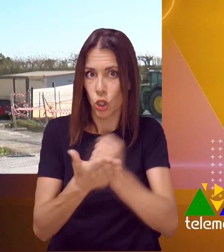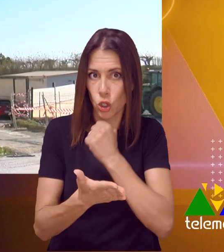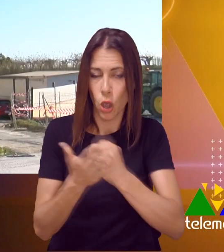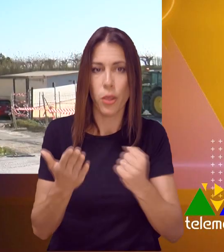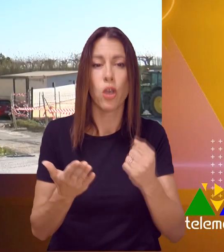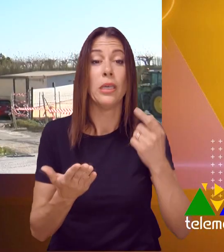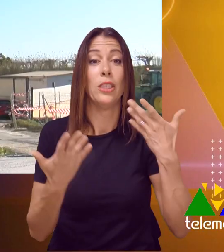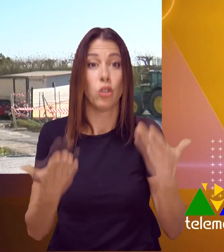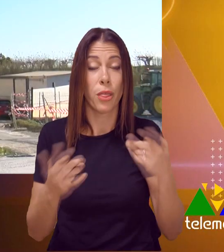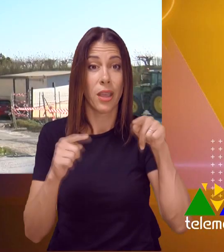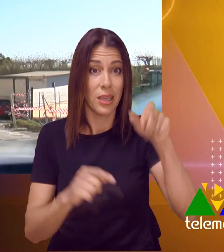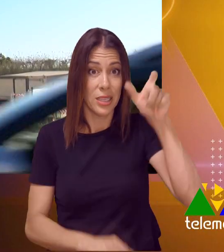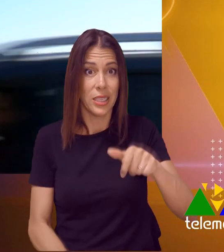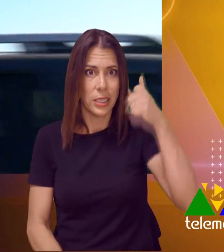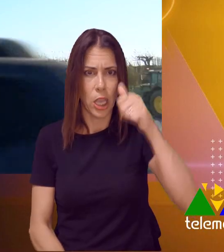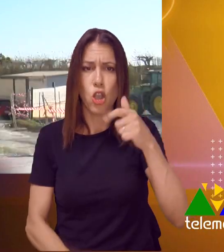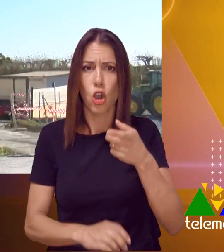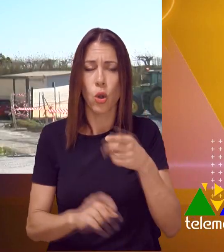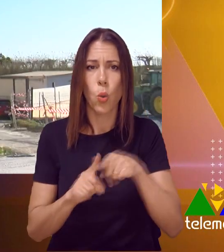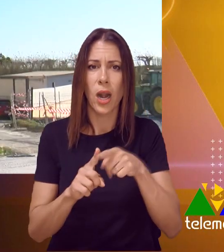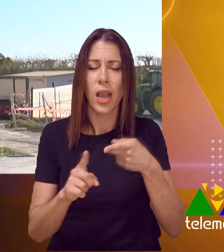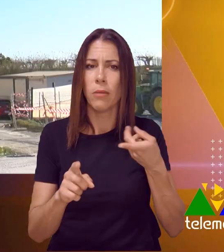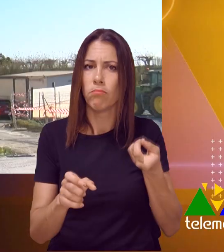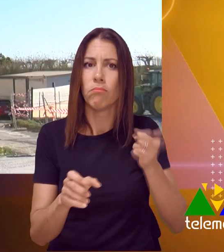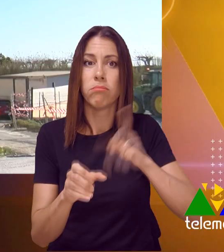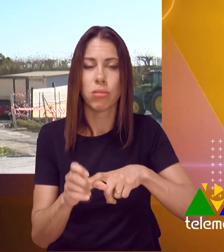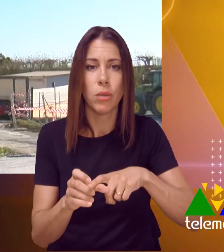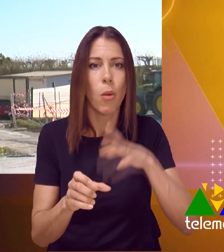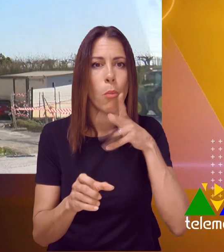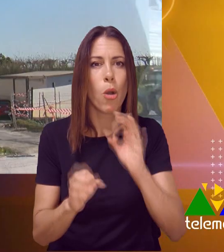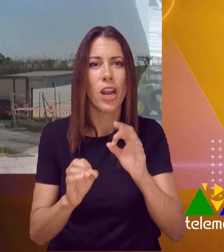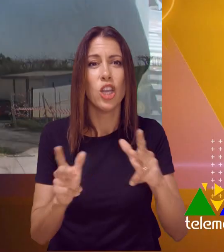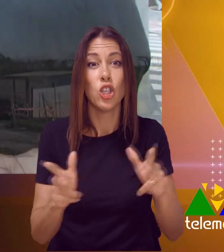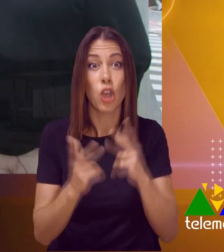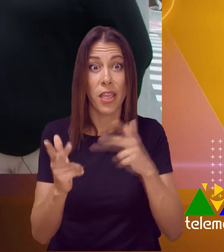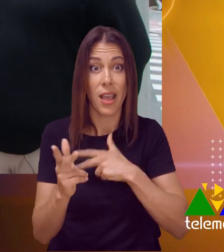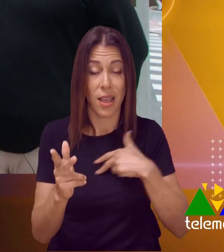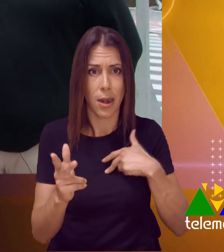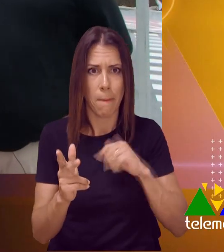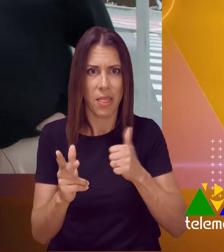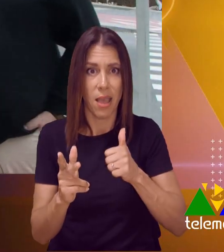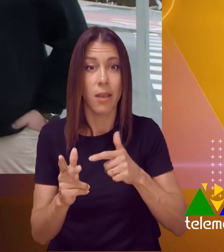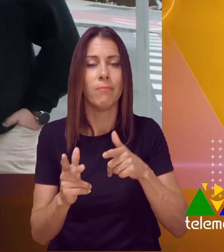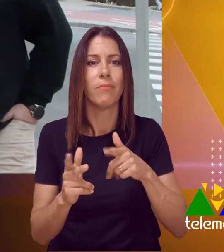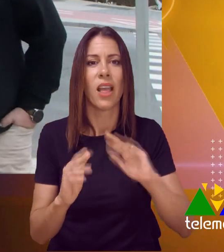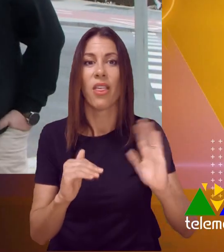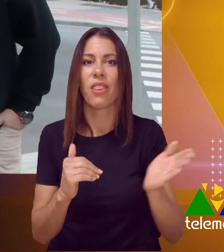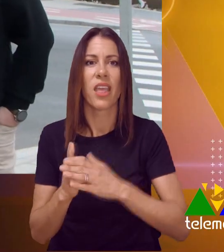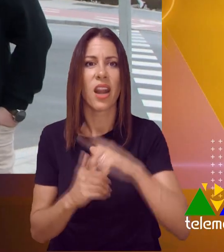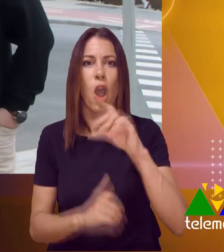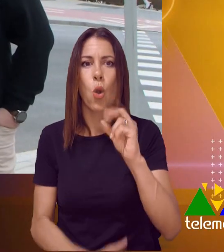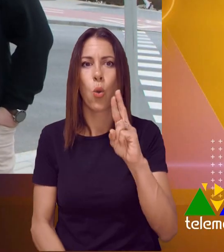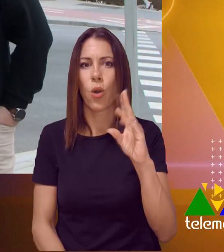Como José Jiménez Caballero entra como socio de la Sociedad General Azucarera, se cierra Lourdes y se